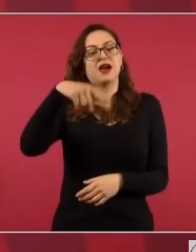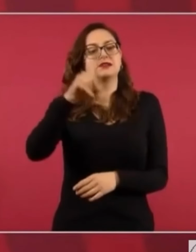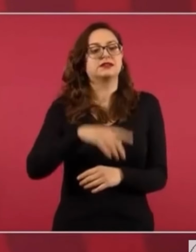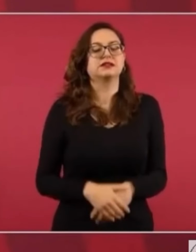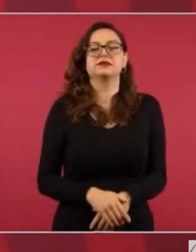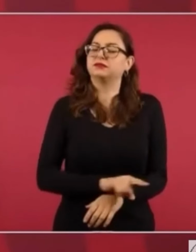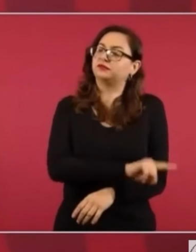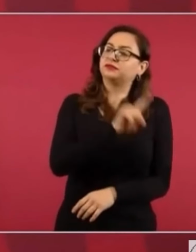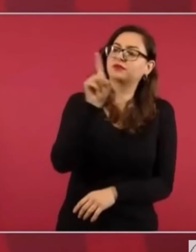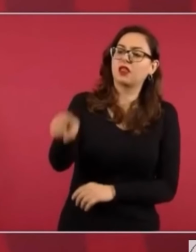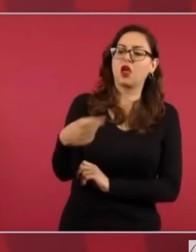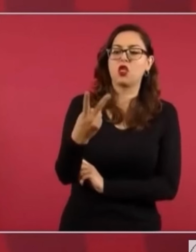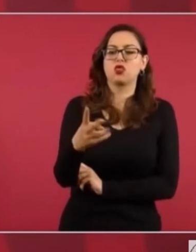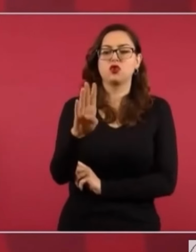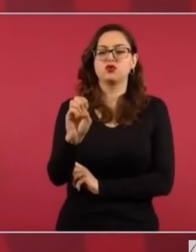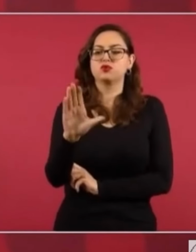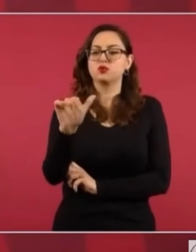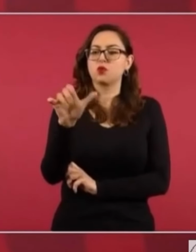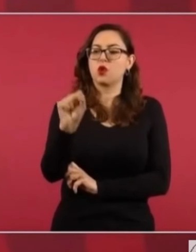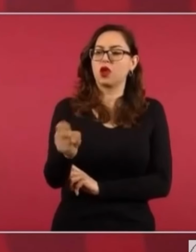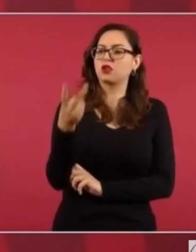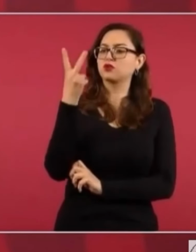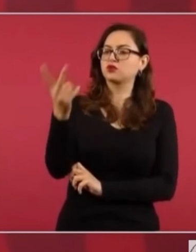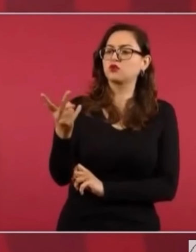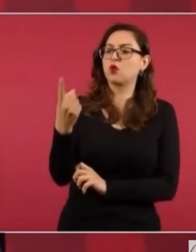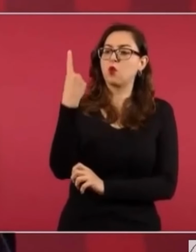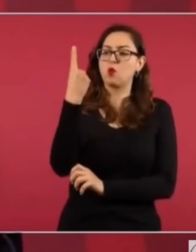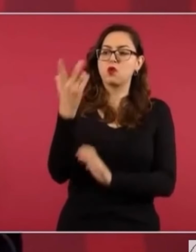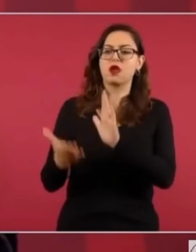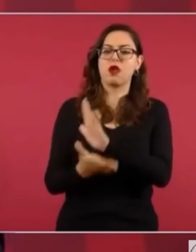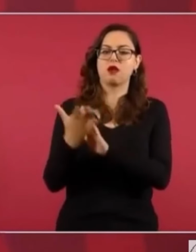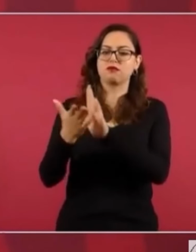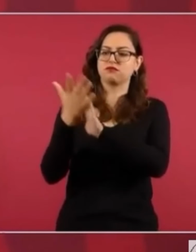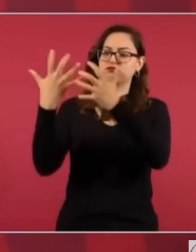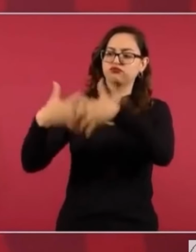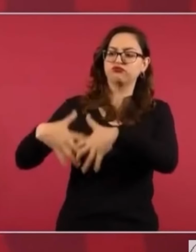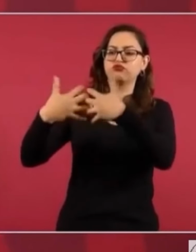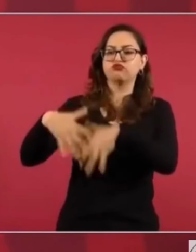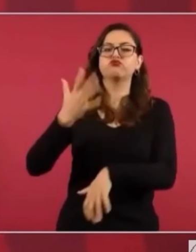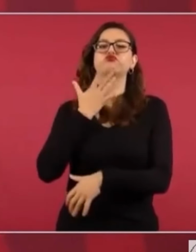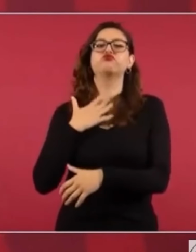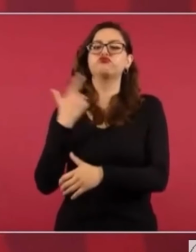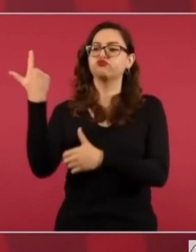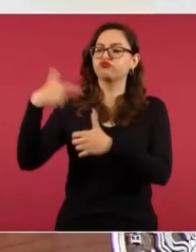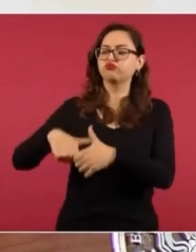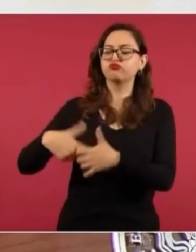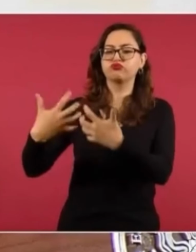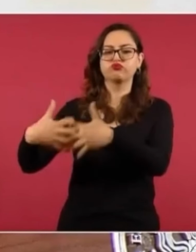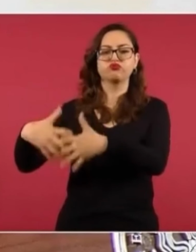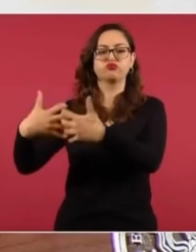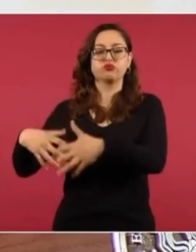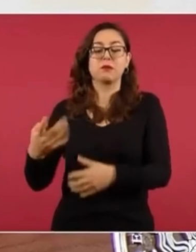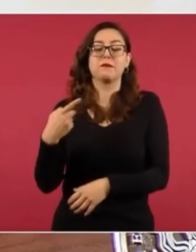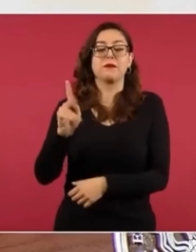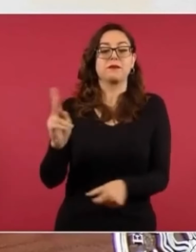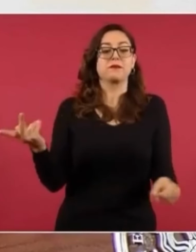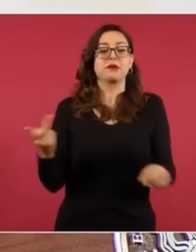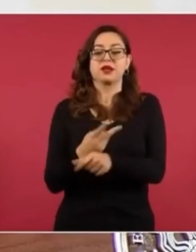bocas Sí nada más que no compramos el terreno